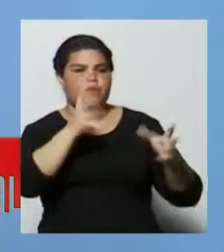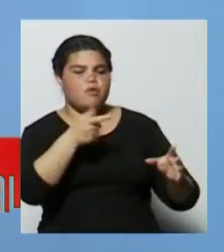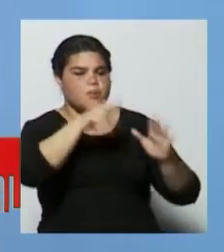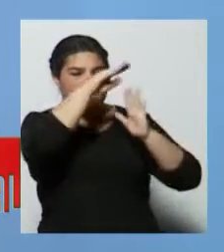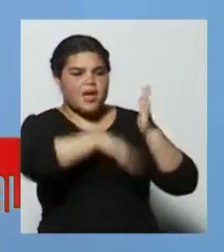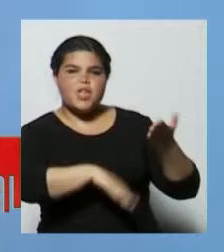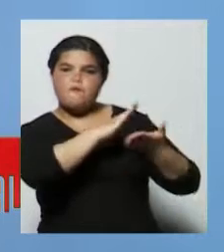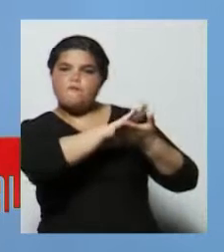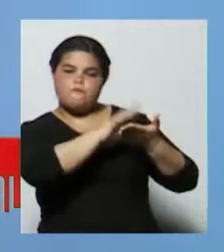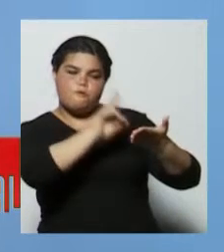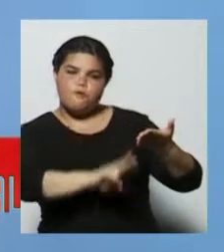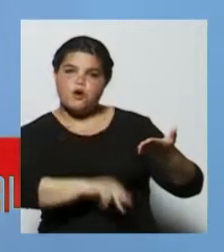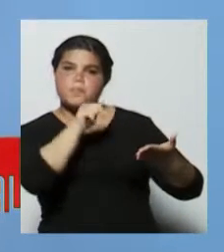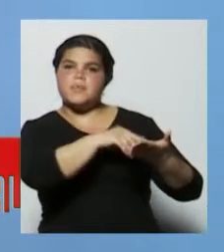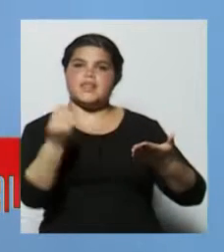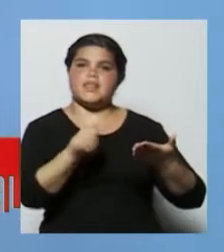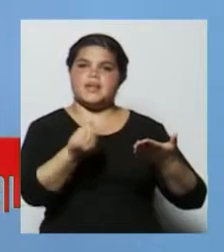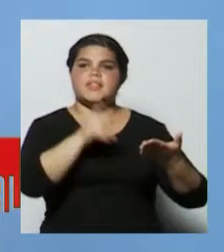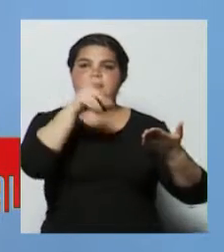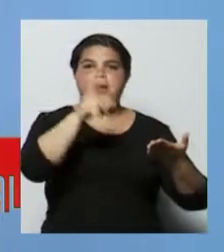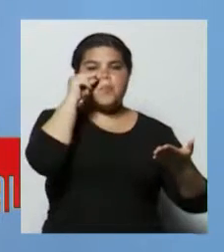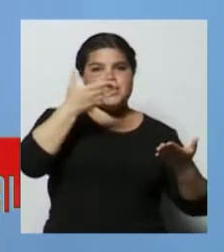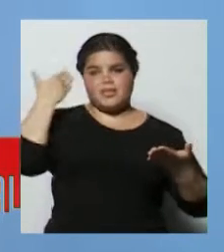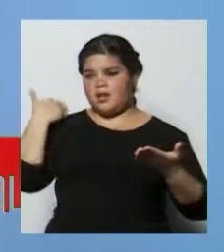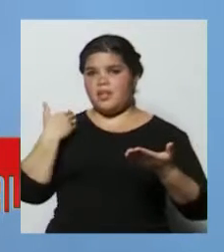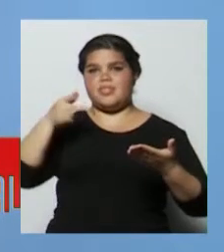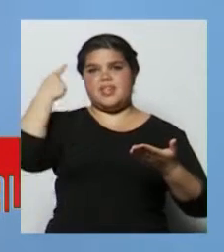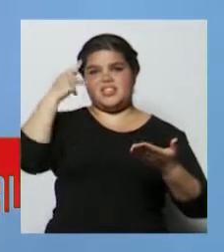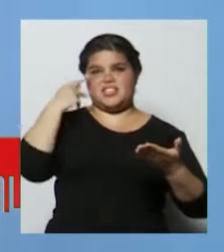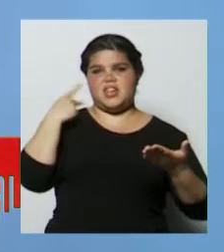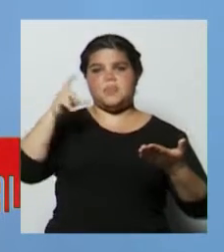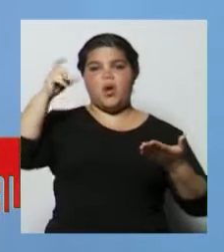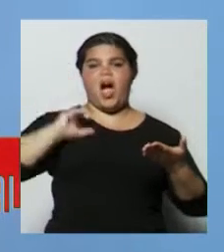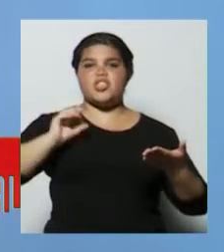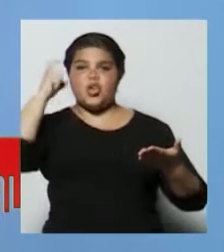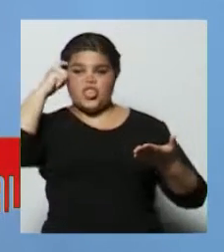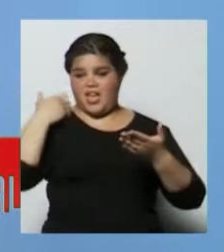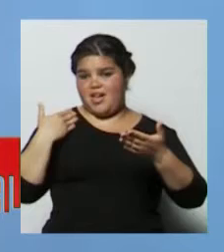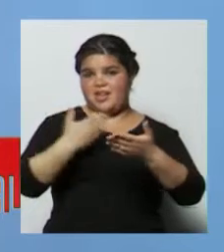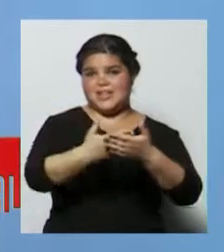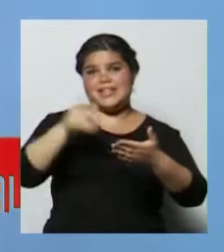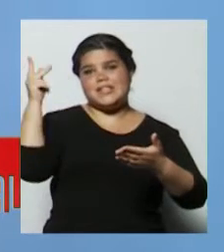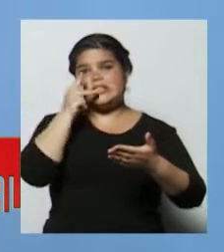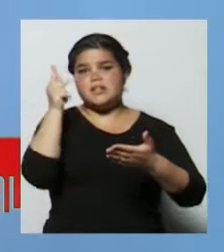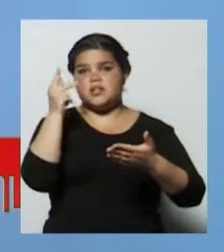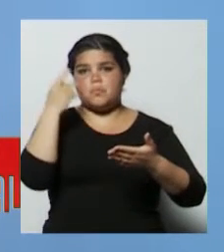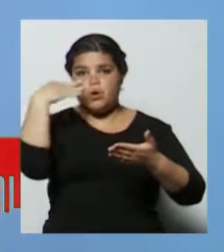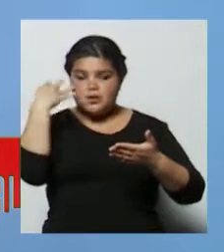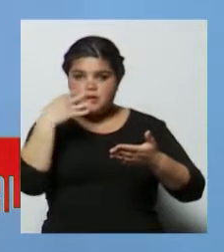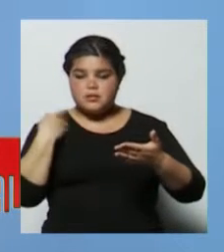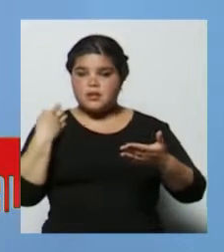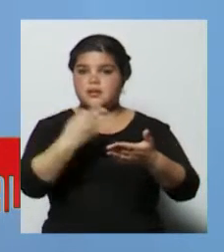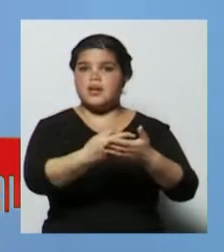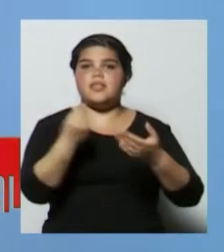informe, también hace un antecedente de la política de los últimos años del kirchnerismo, en estos 10 años, sobre política de subsidios. Habla de un aumento del 5% en términos